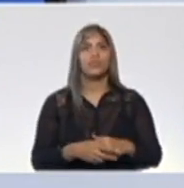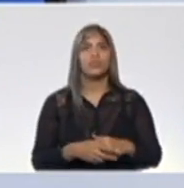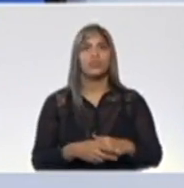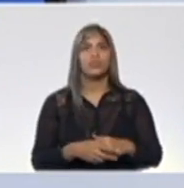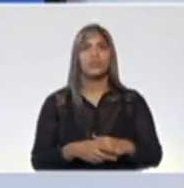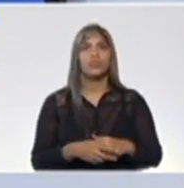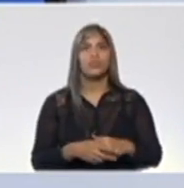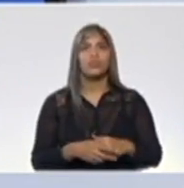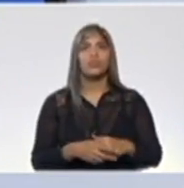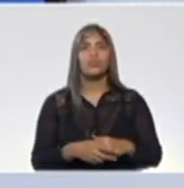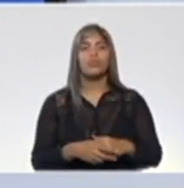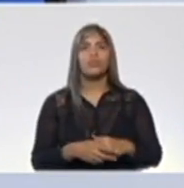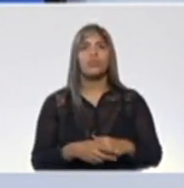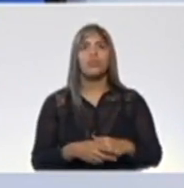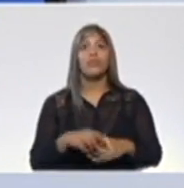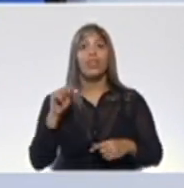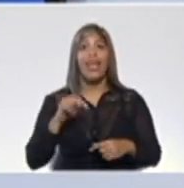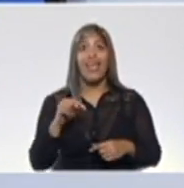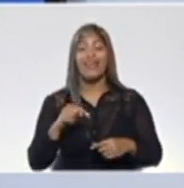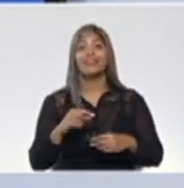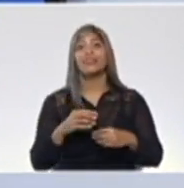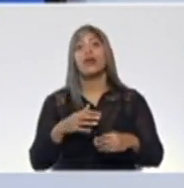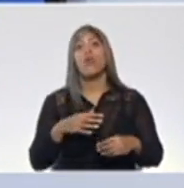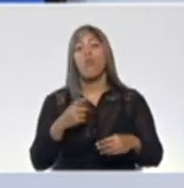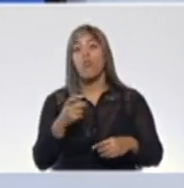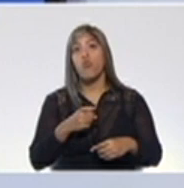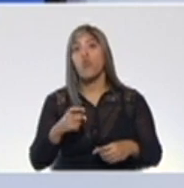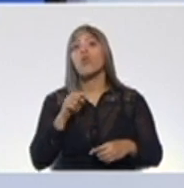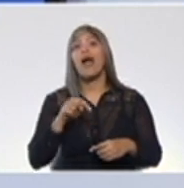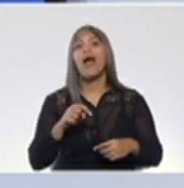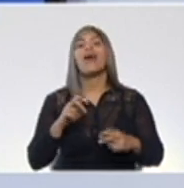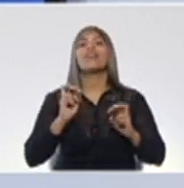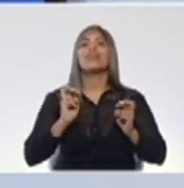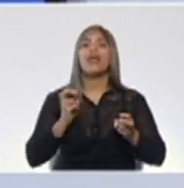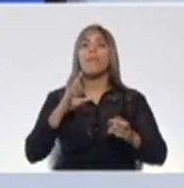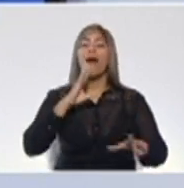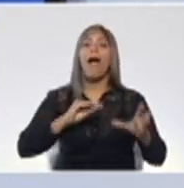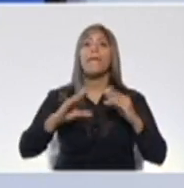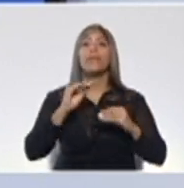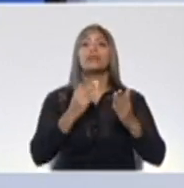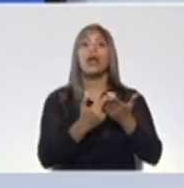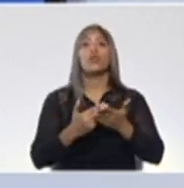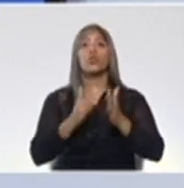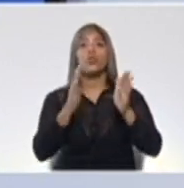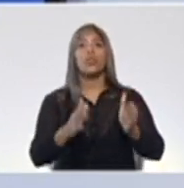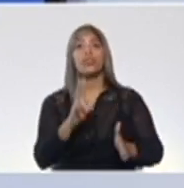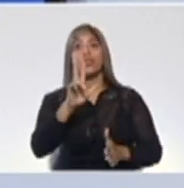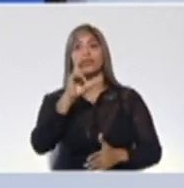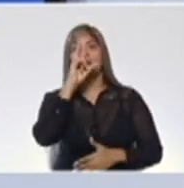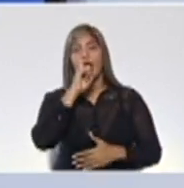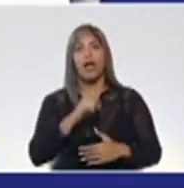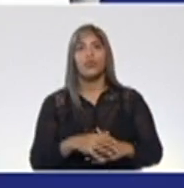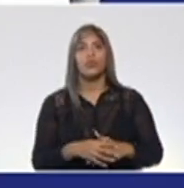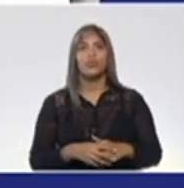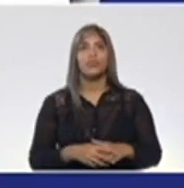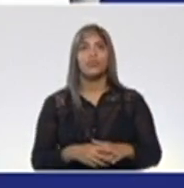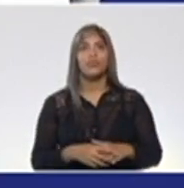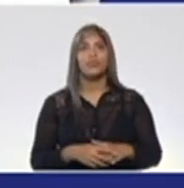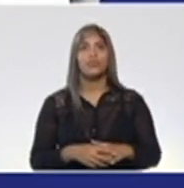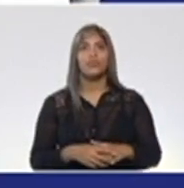para, esta función específicamente, es parte del aprendizaje de los estudiantes de tercer año.